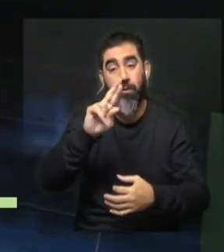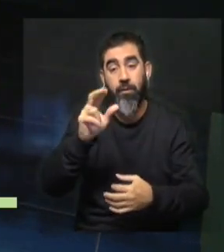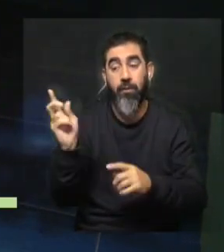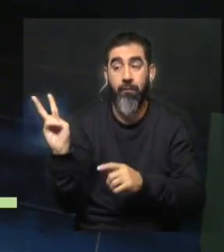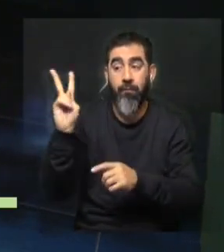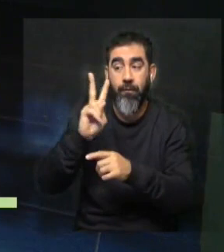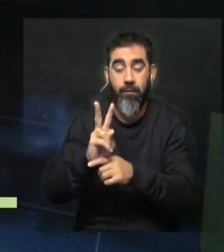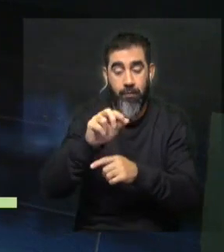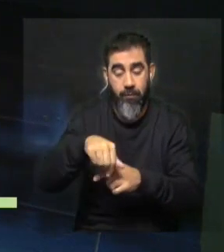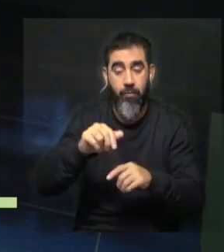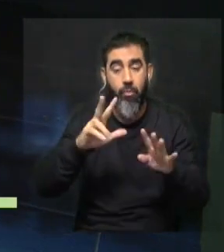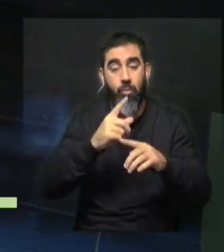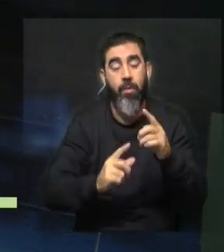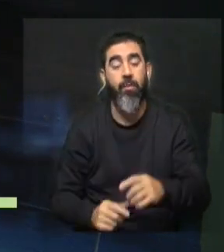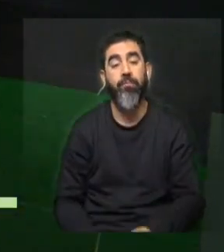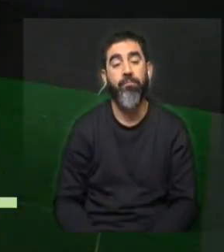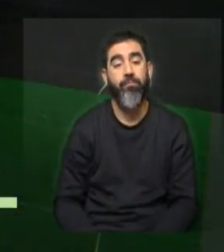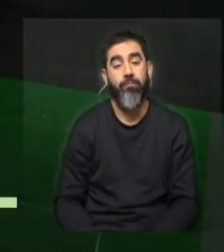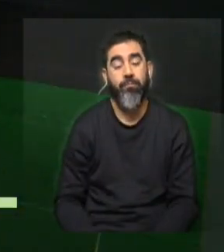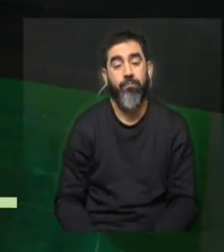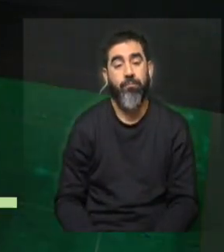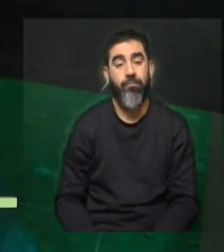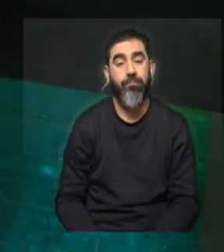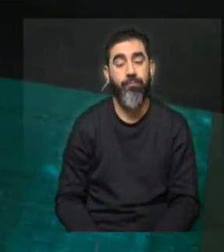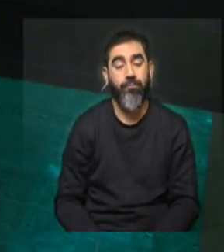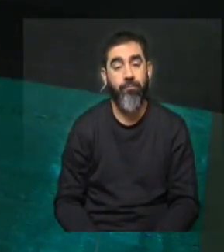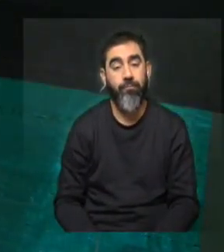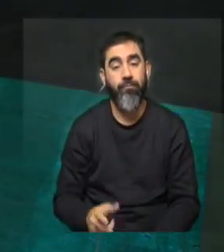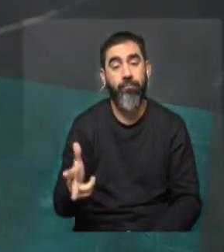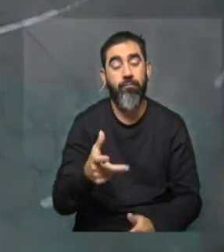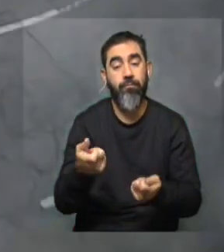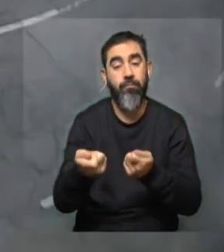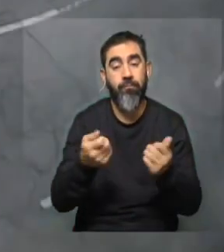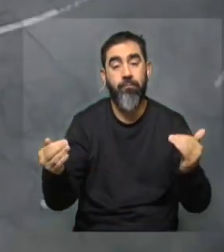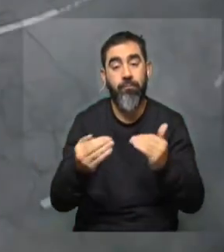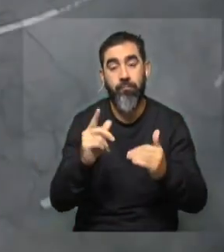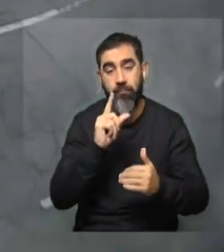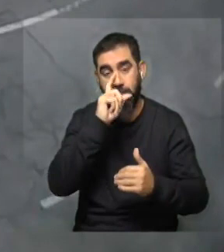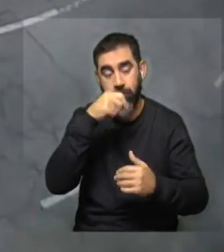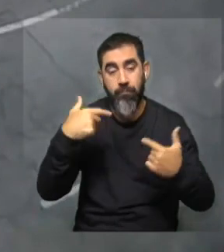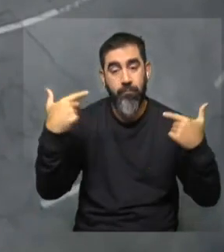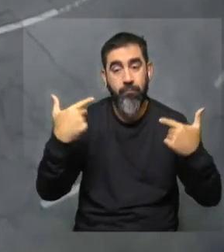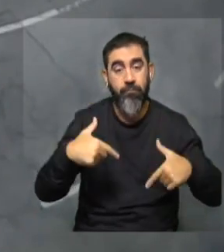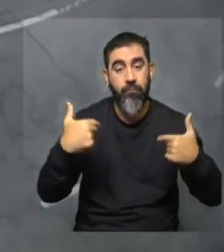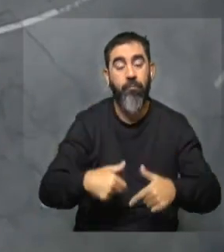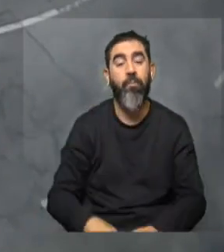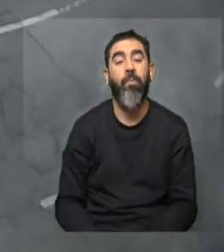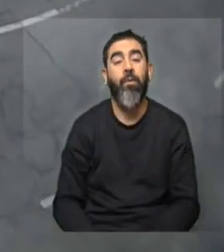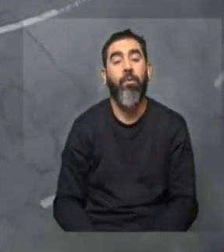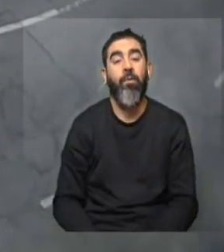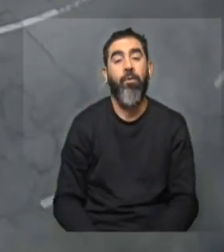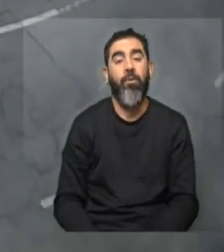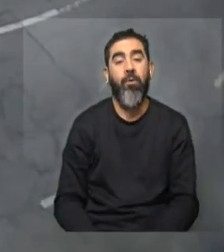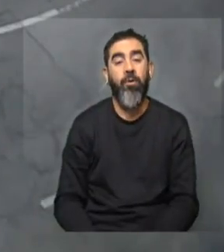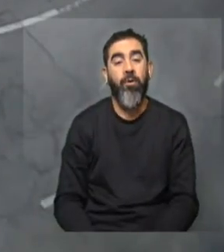hablando a partir de las 8:30 ahora vamos a abrir la ventana hacia las calles de Montevideo para ver Bueno qué datos tiene el centro de gestión de